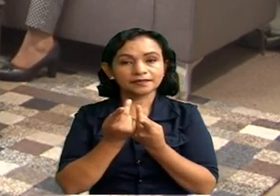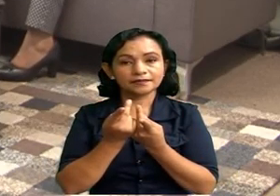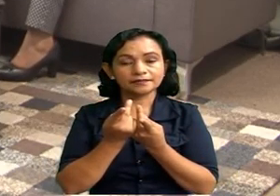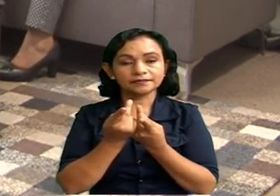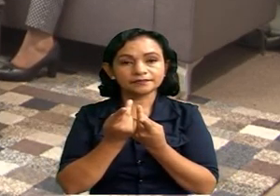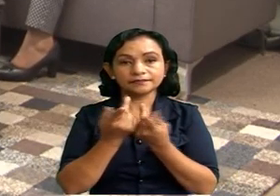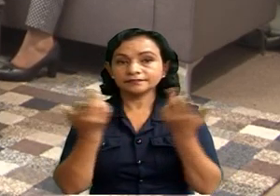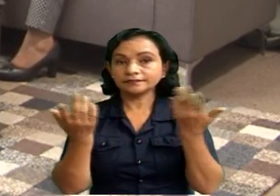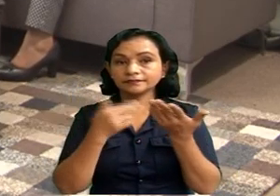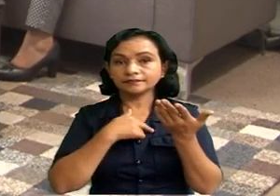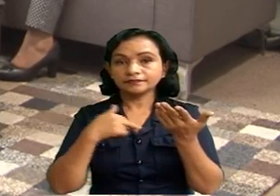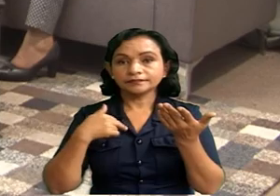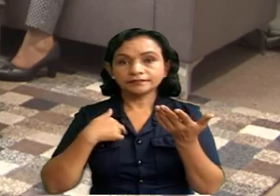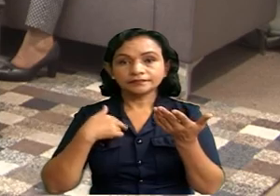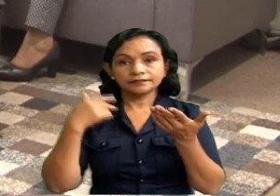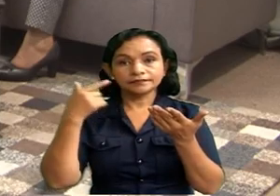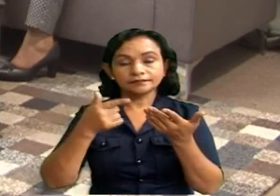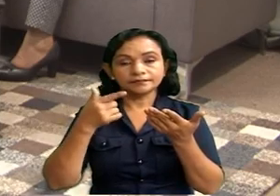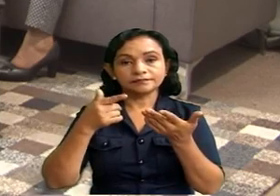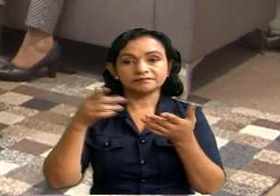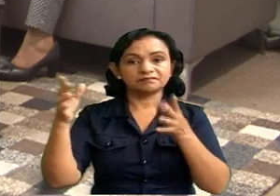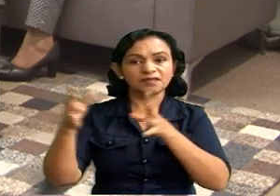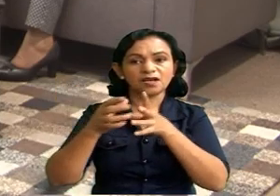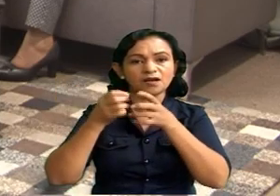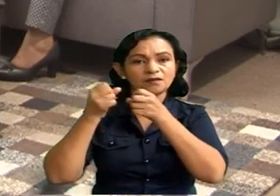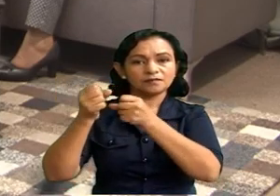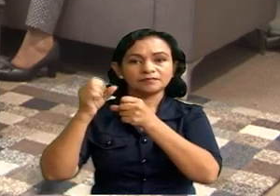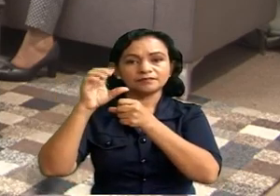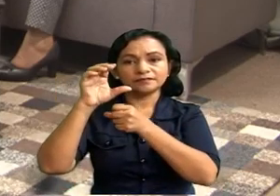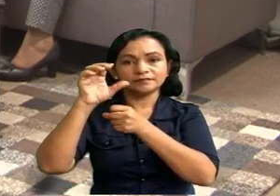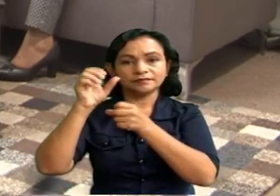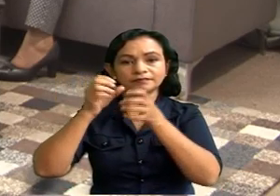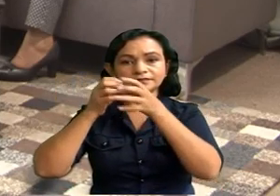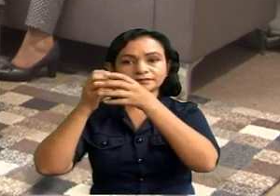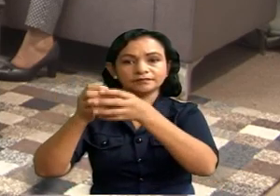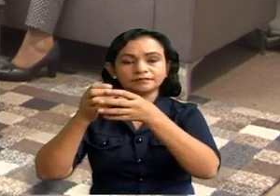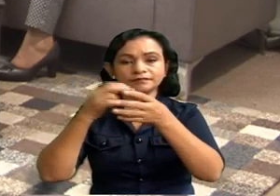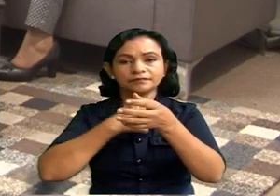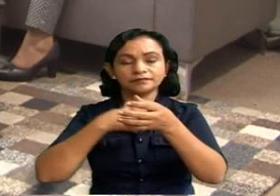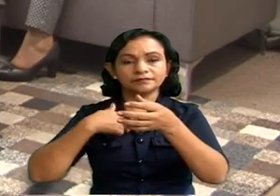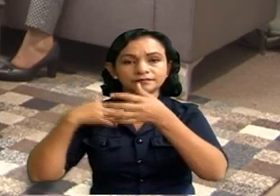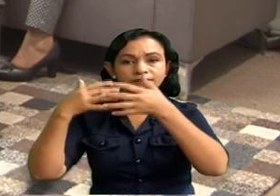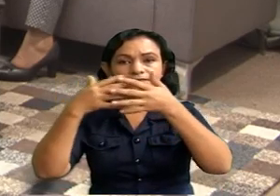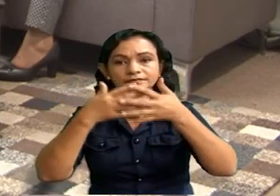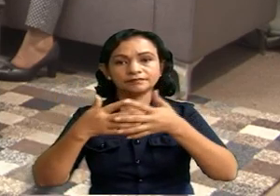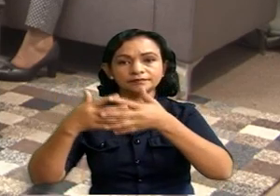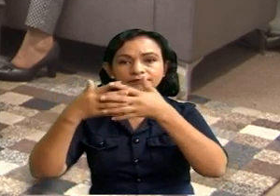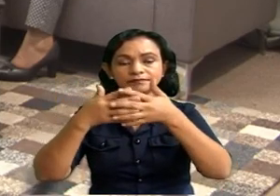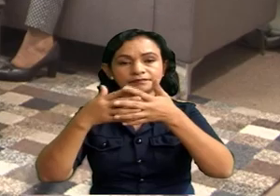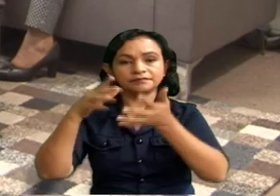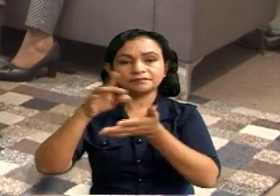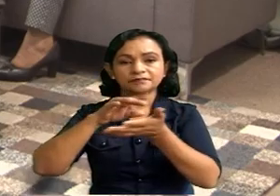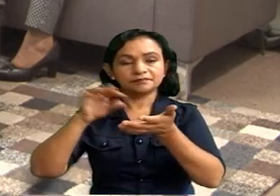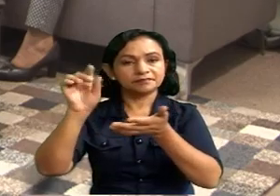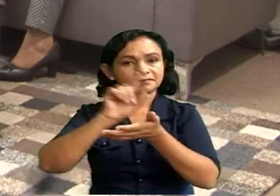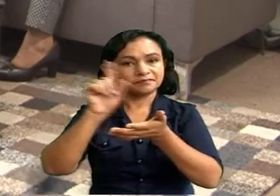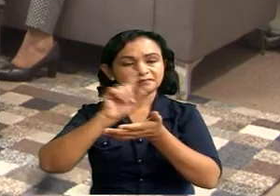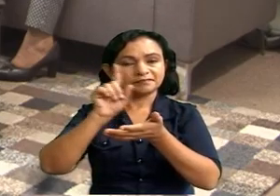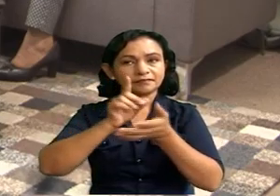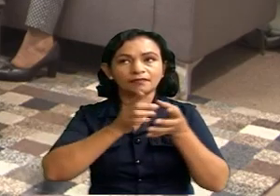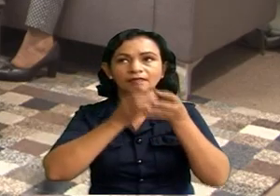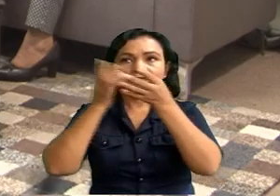pasaran a ser del gran capital, okay, y fueran a parar a Estados Unidos, a Miami, que no fueran a